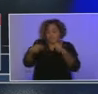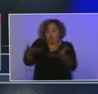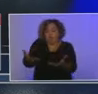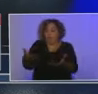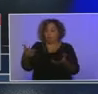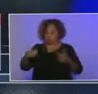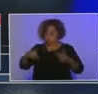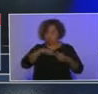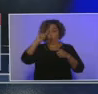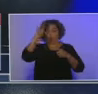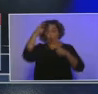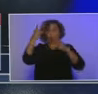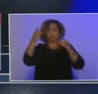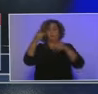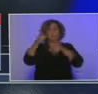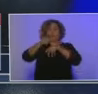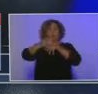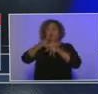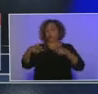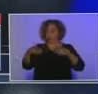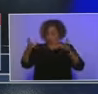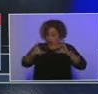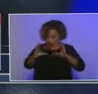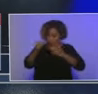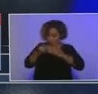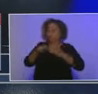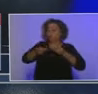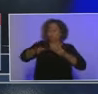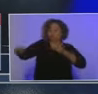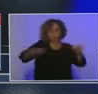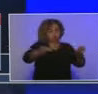recursos al que está más cerca de la gente, que son los municipios.